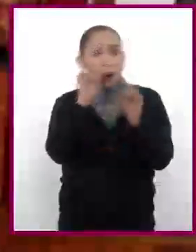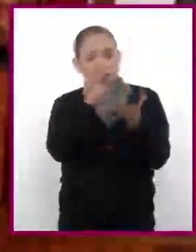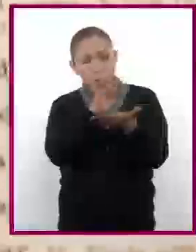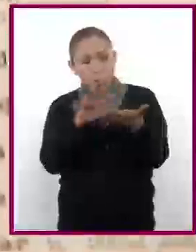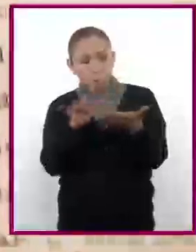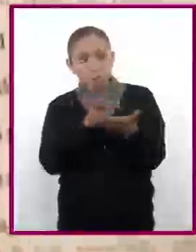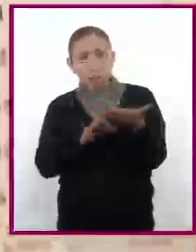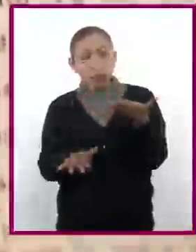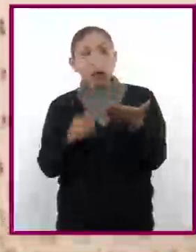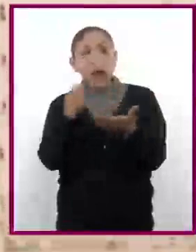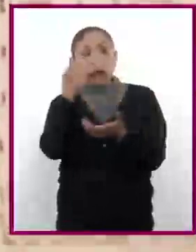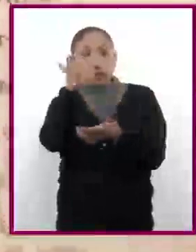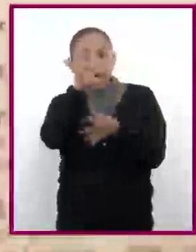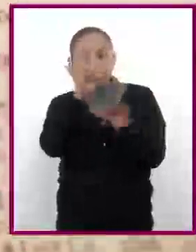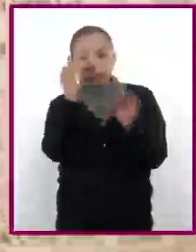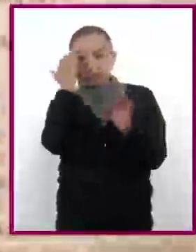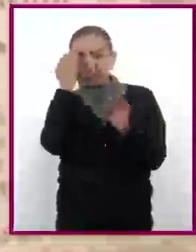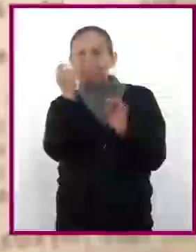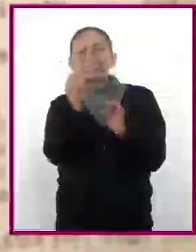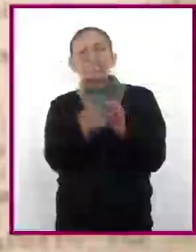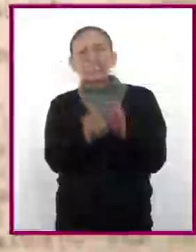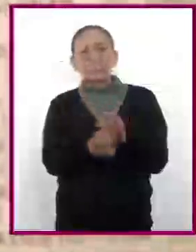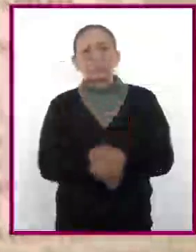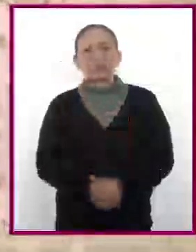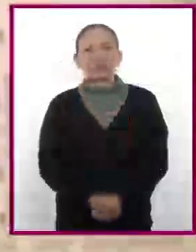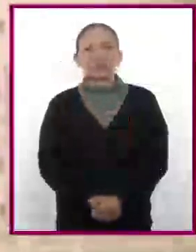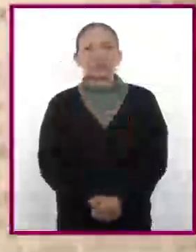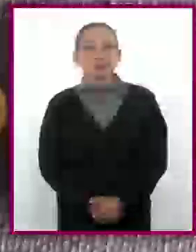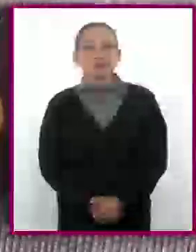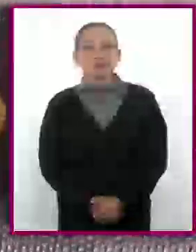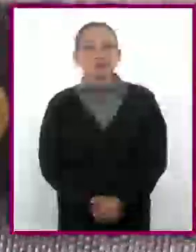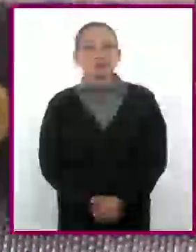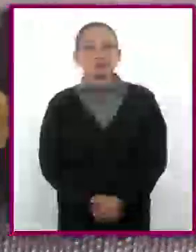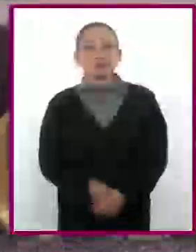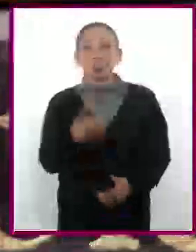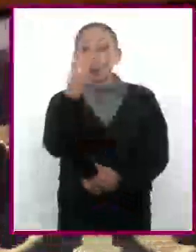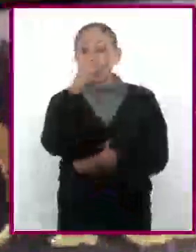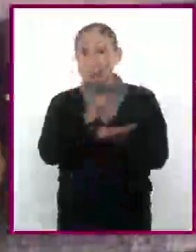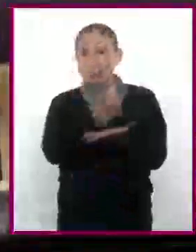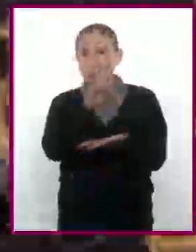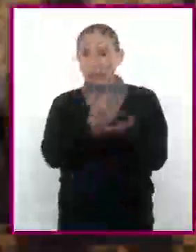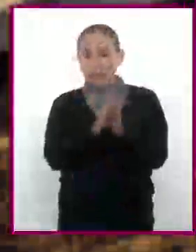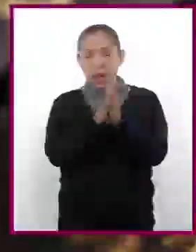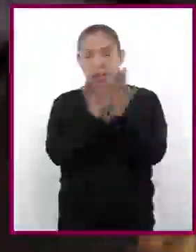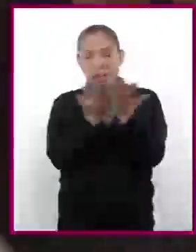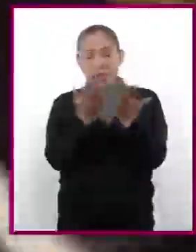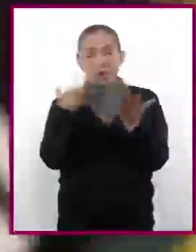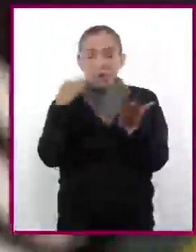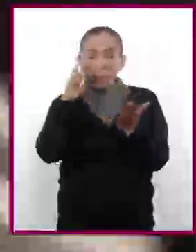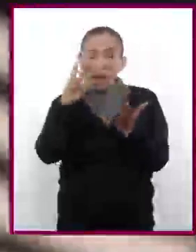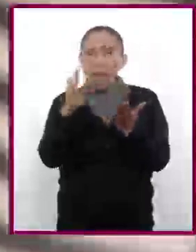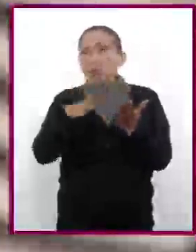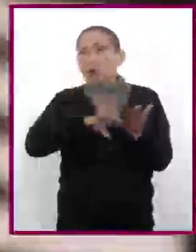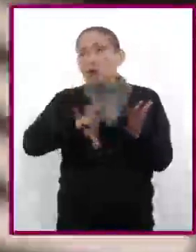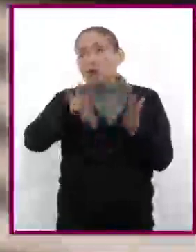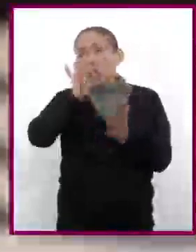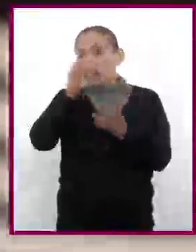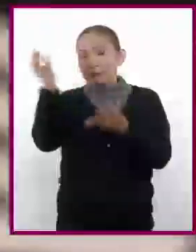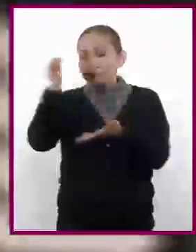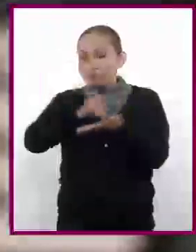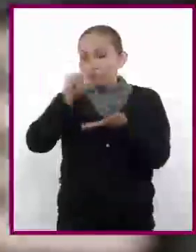leemos, de las cuales desconocemos su significado. Un diccionario es un libro de consulta en el que se